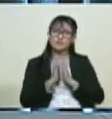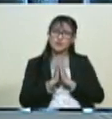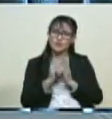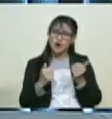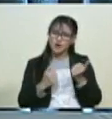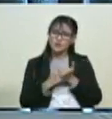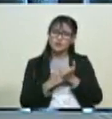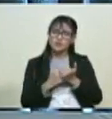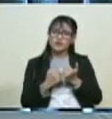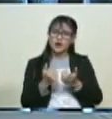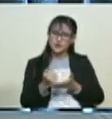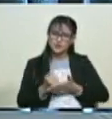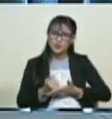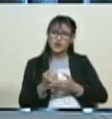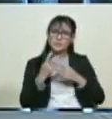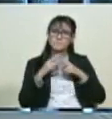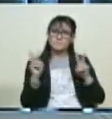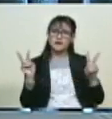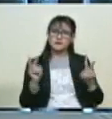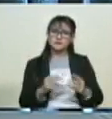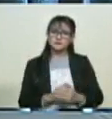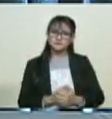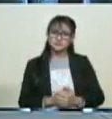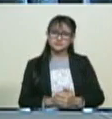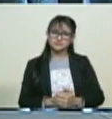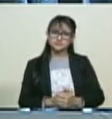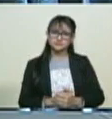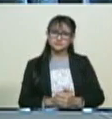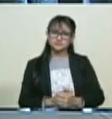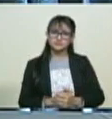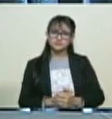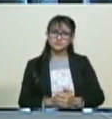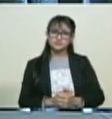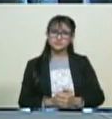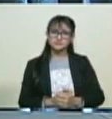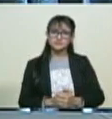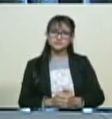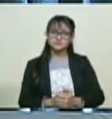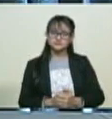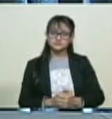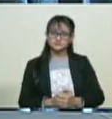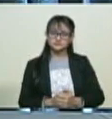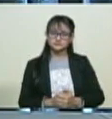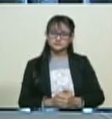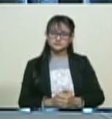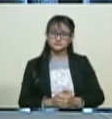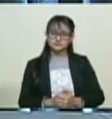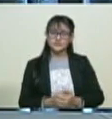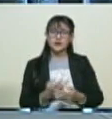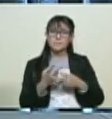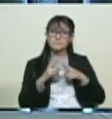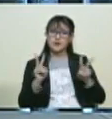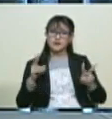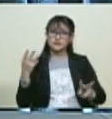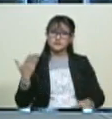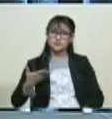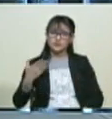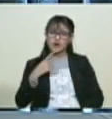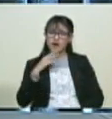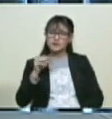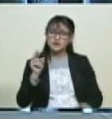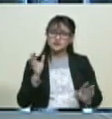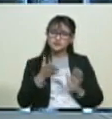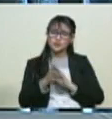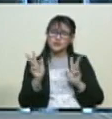paz le pido un chance a la paz como diría john lennon a ustedes la paz hablar de la paz